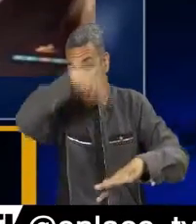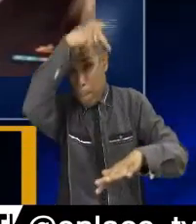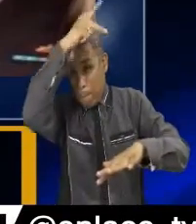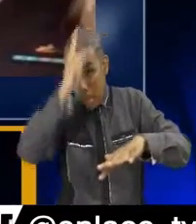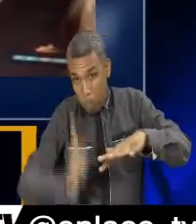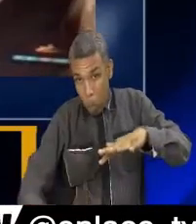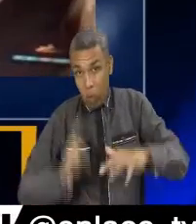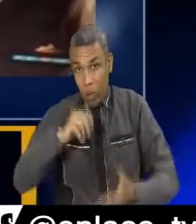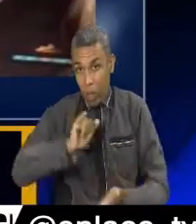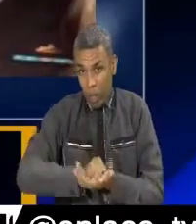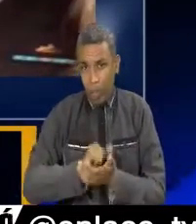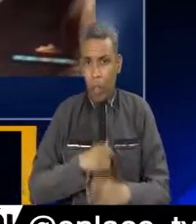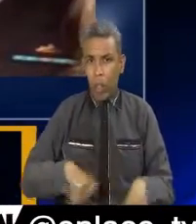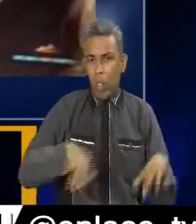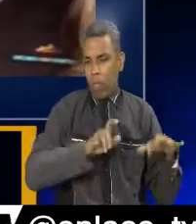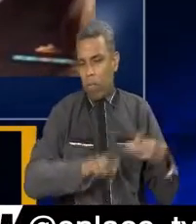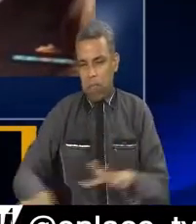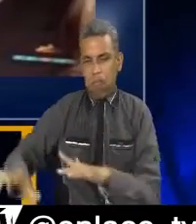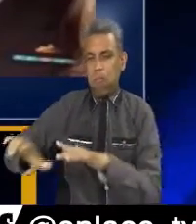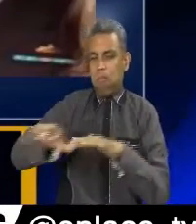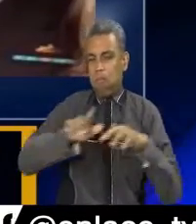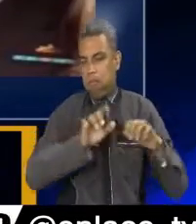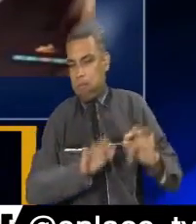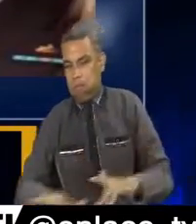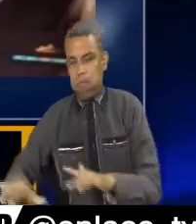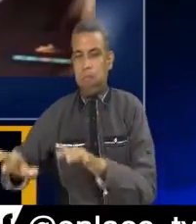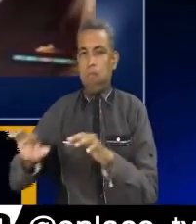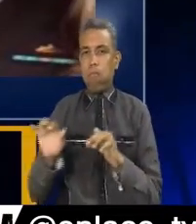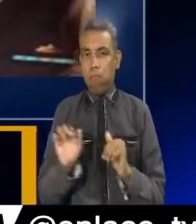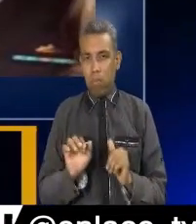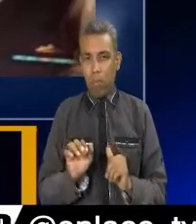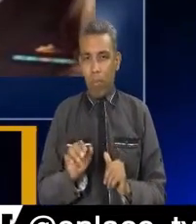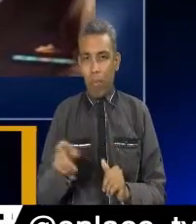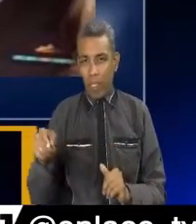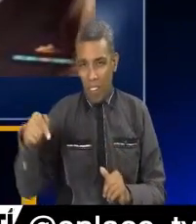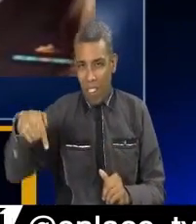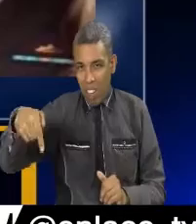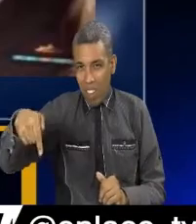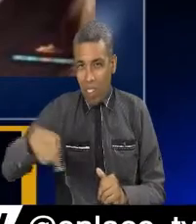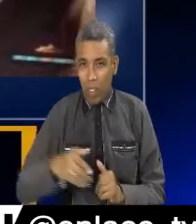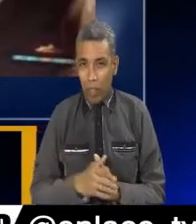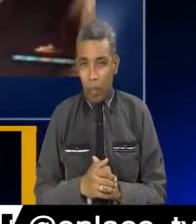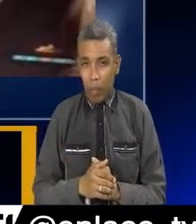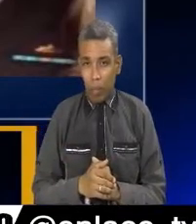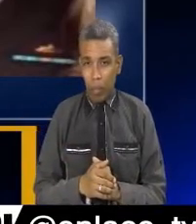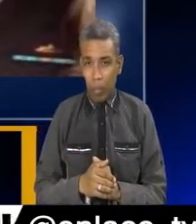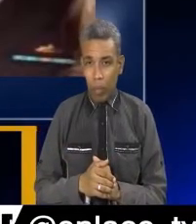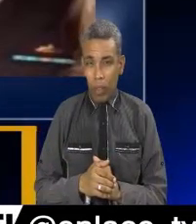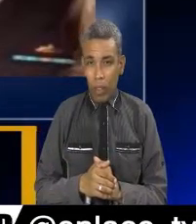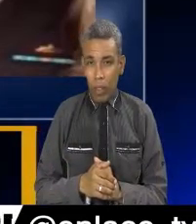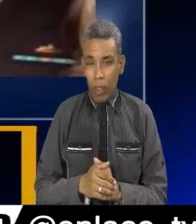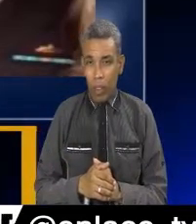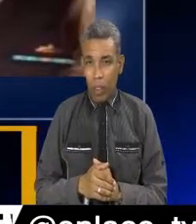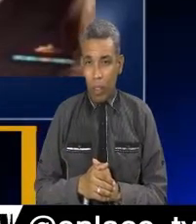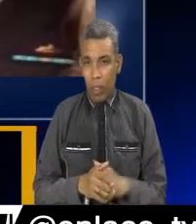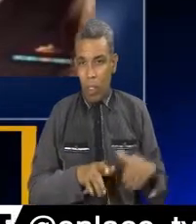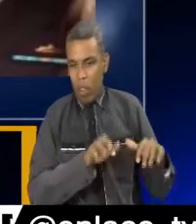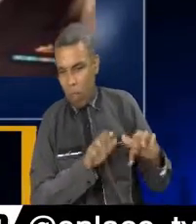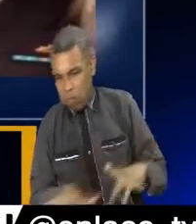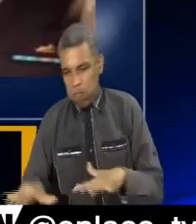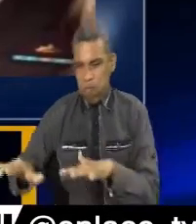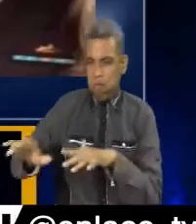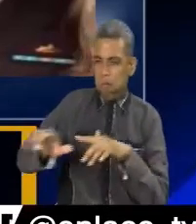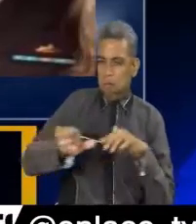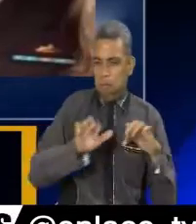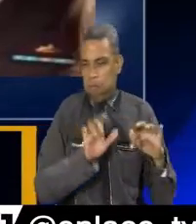del sector ahí del Don Andrés, donde la bomba de la abuela, sobre toda esta orilla, ahí viene pegando el chorro. Como